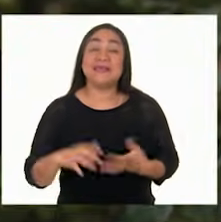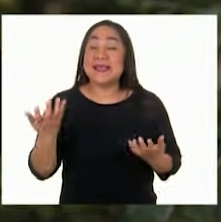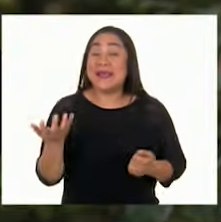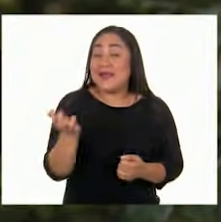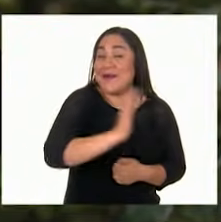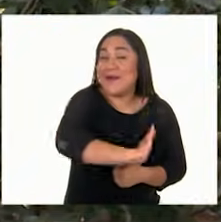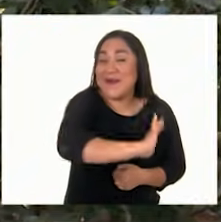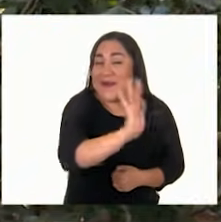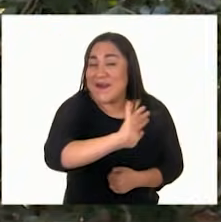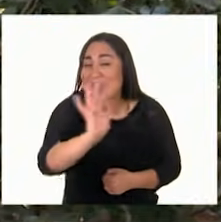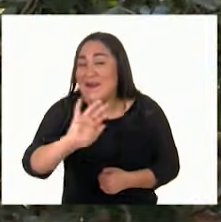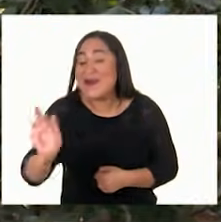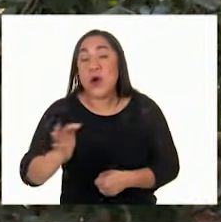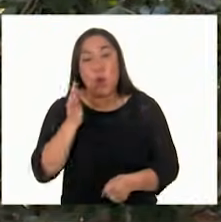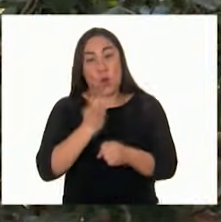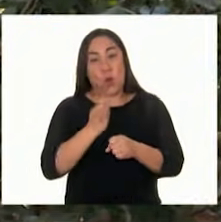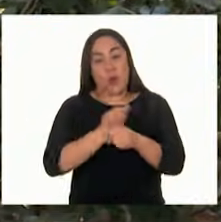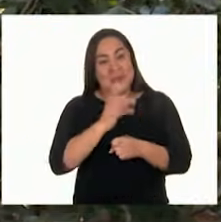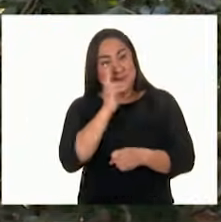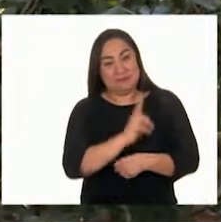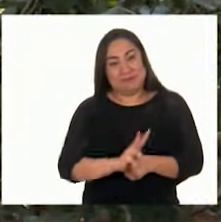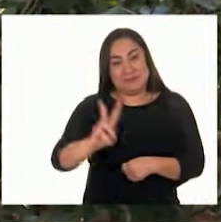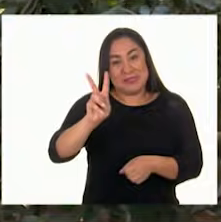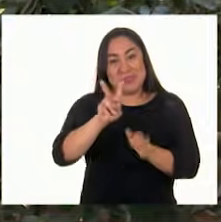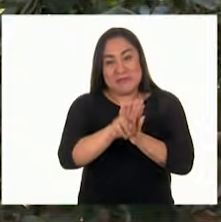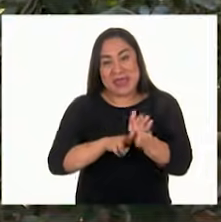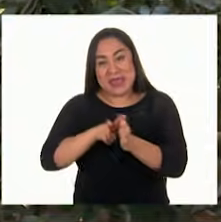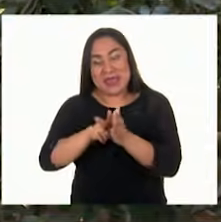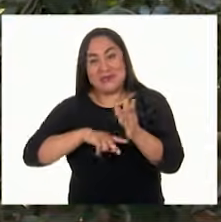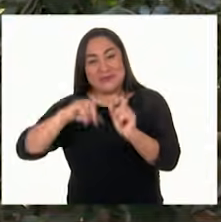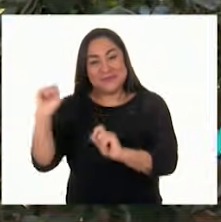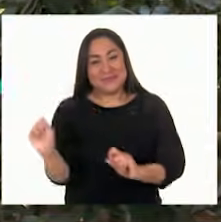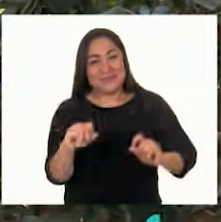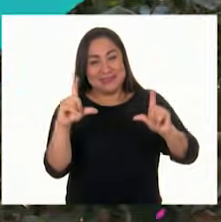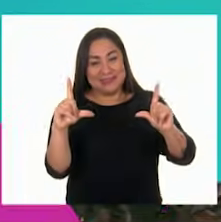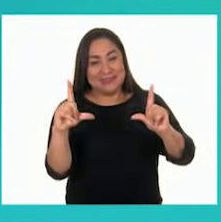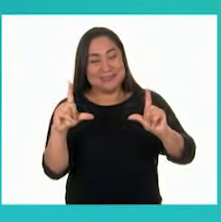¡Hola! ¡Vamos a ver el siguiente video!